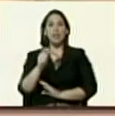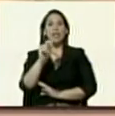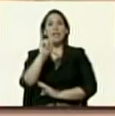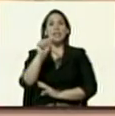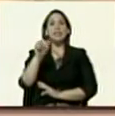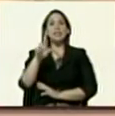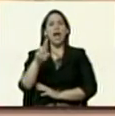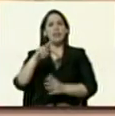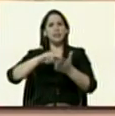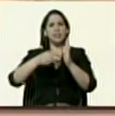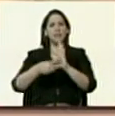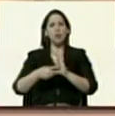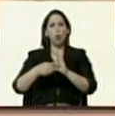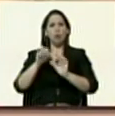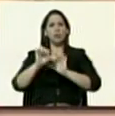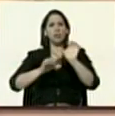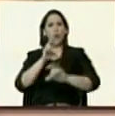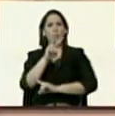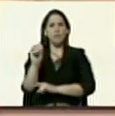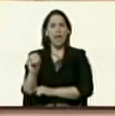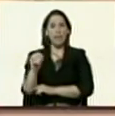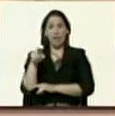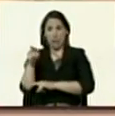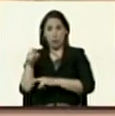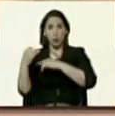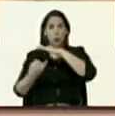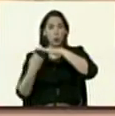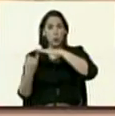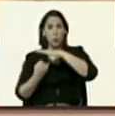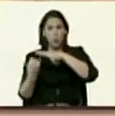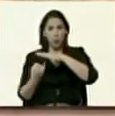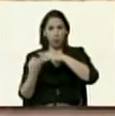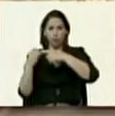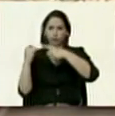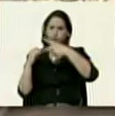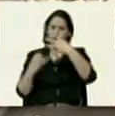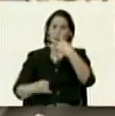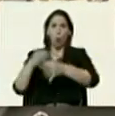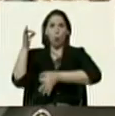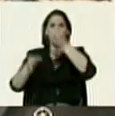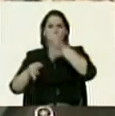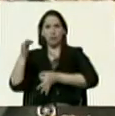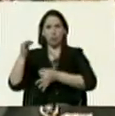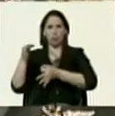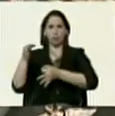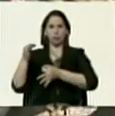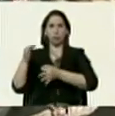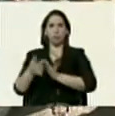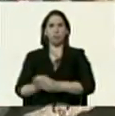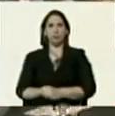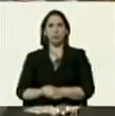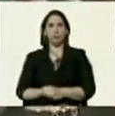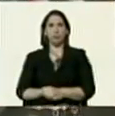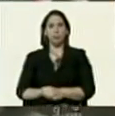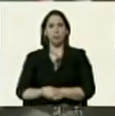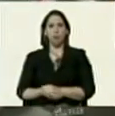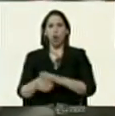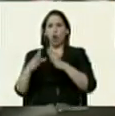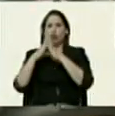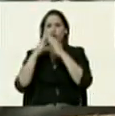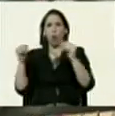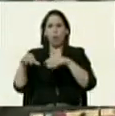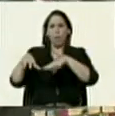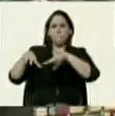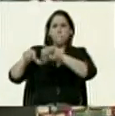significó durante el siglo XX el instrumento jurídico que justificó todas las invasiones